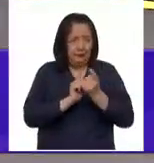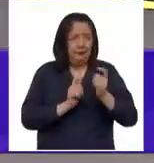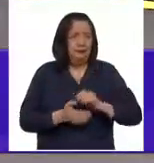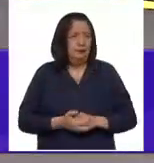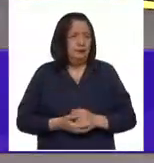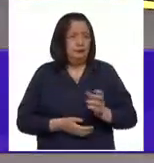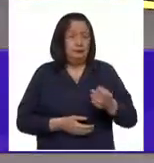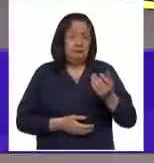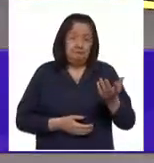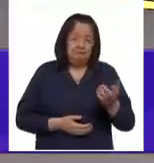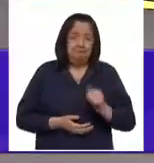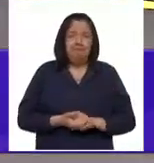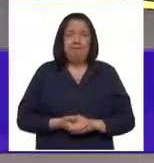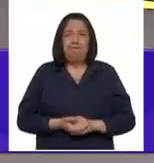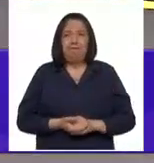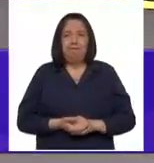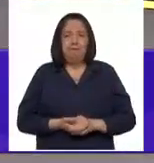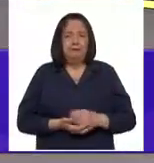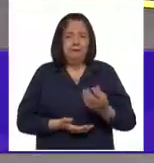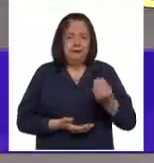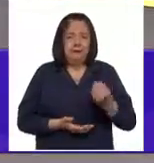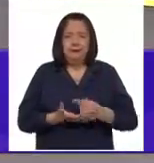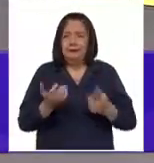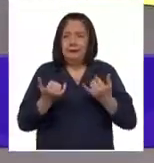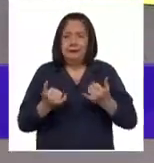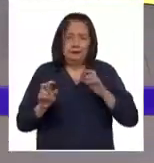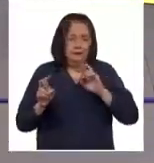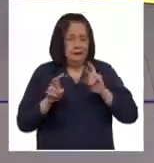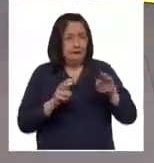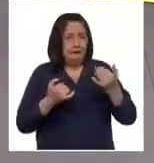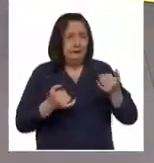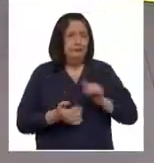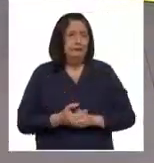porque sin duda lo que se está viendo ahora también es una respuesta.